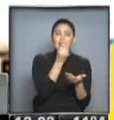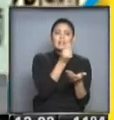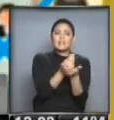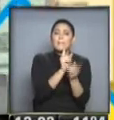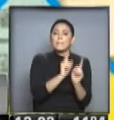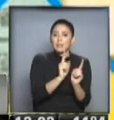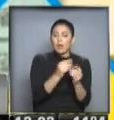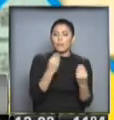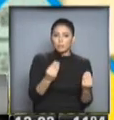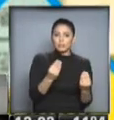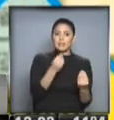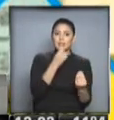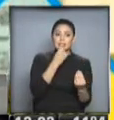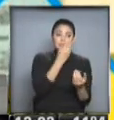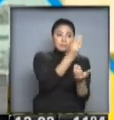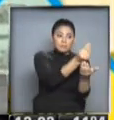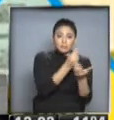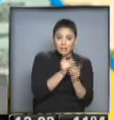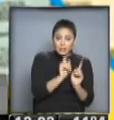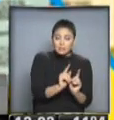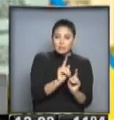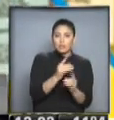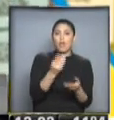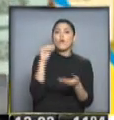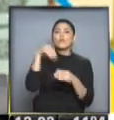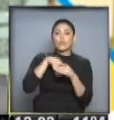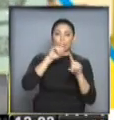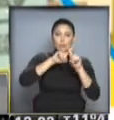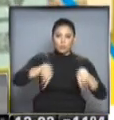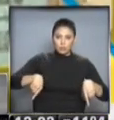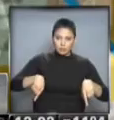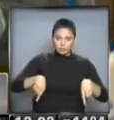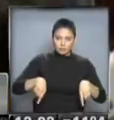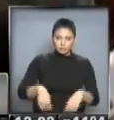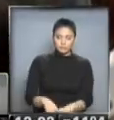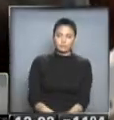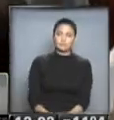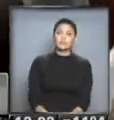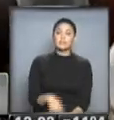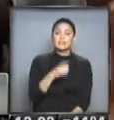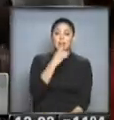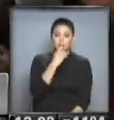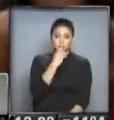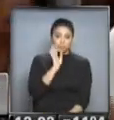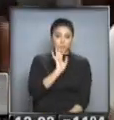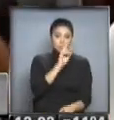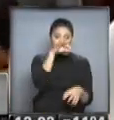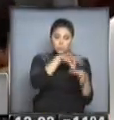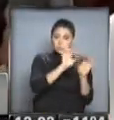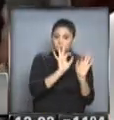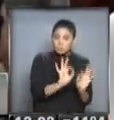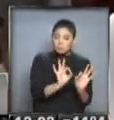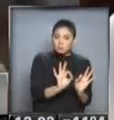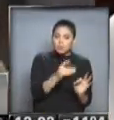categoría, ya que entonces el voto será considerado nulo. Una vez realizado el escrutinio,